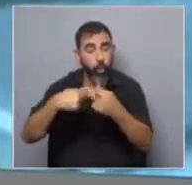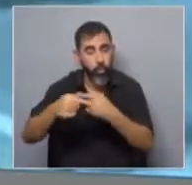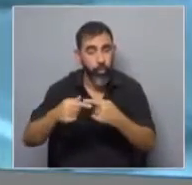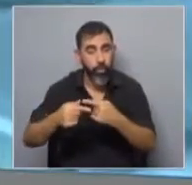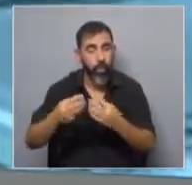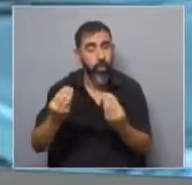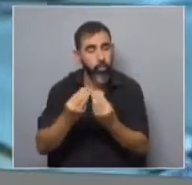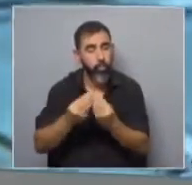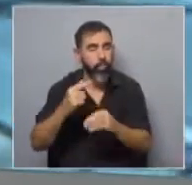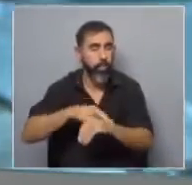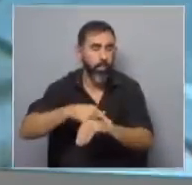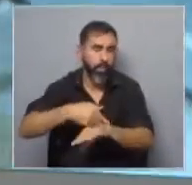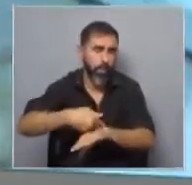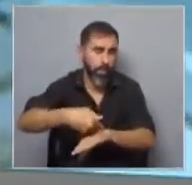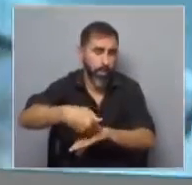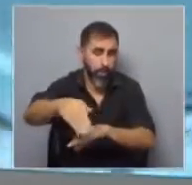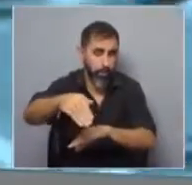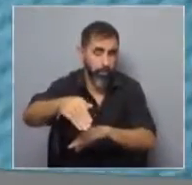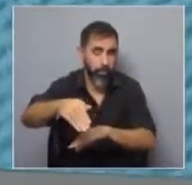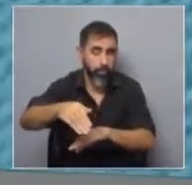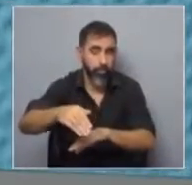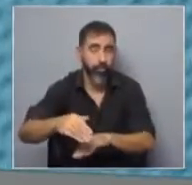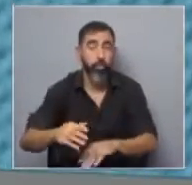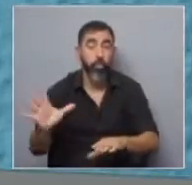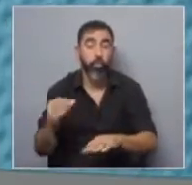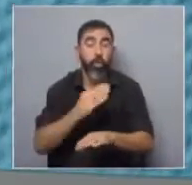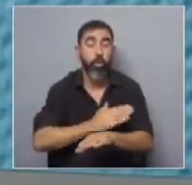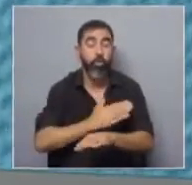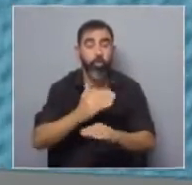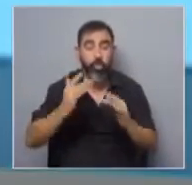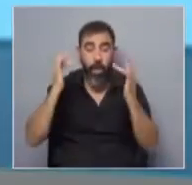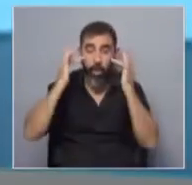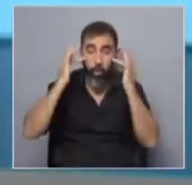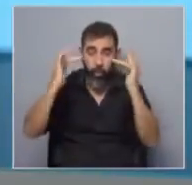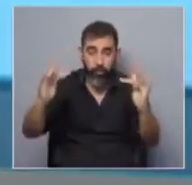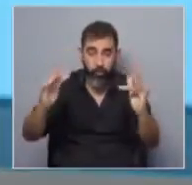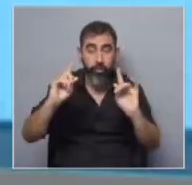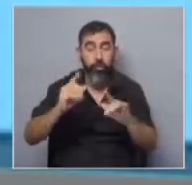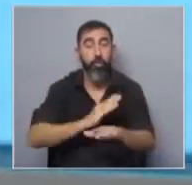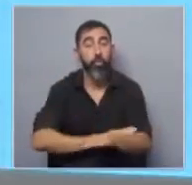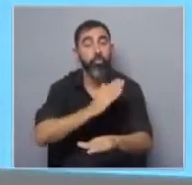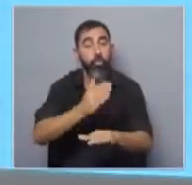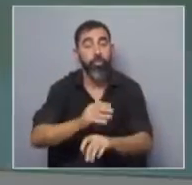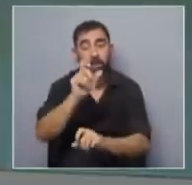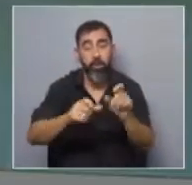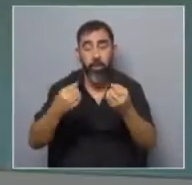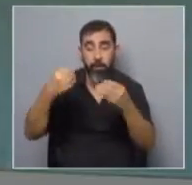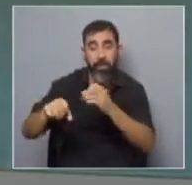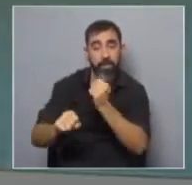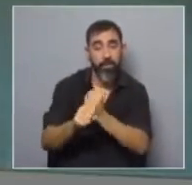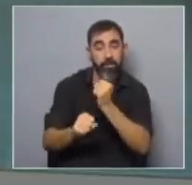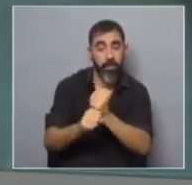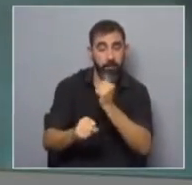durante bastante largo plazo. Yo diría todo el impacto educativo, el impacto de gente que perdió el